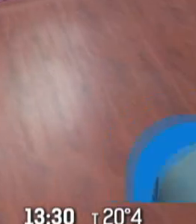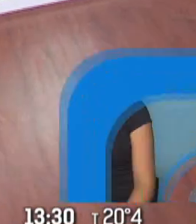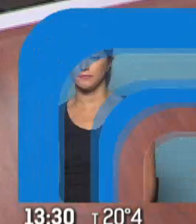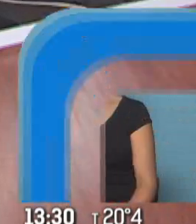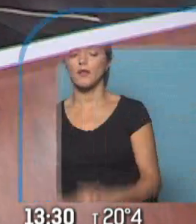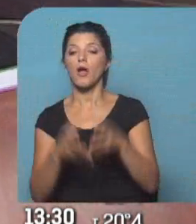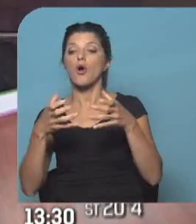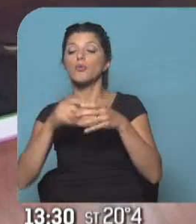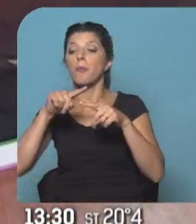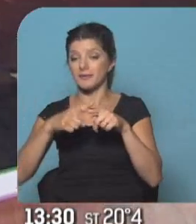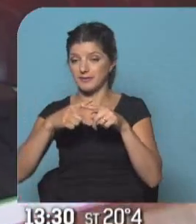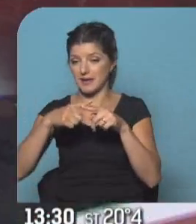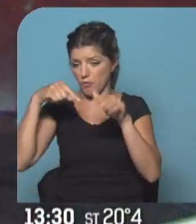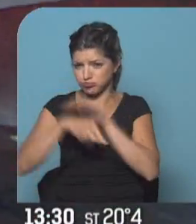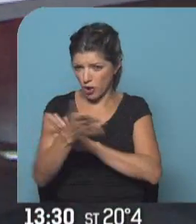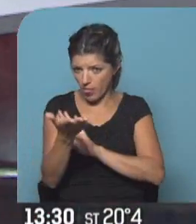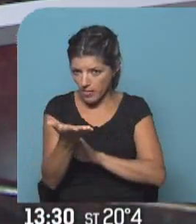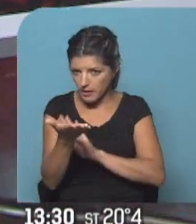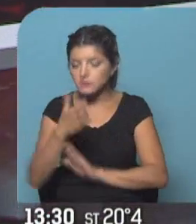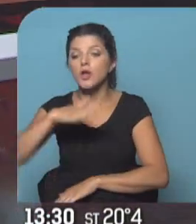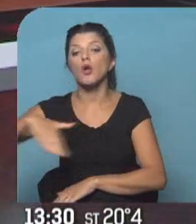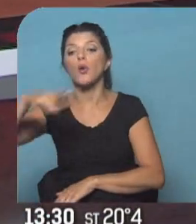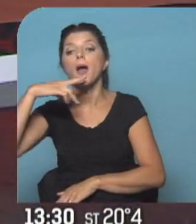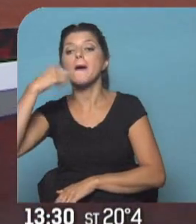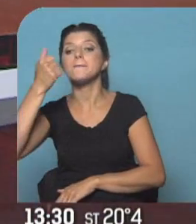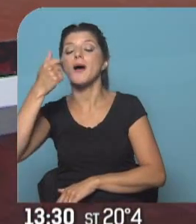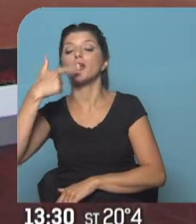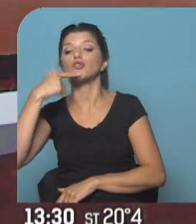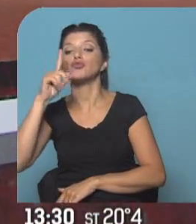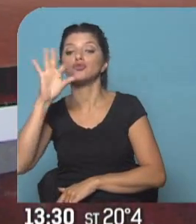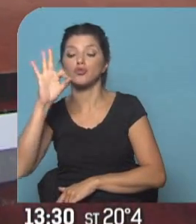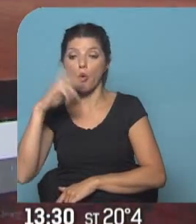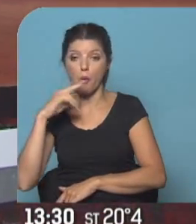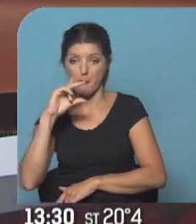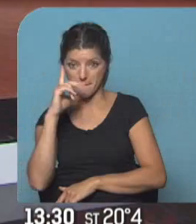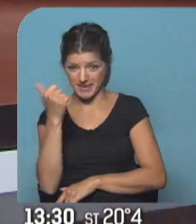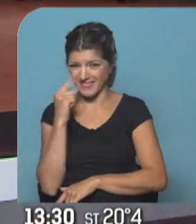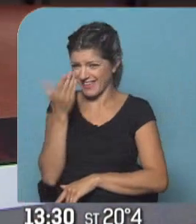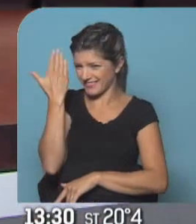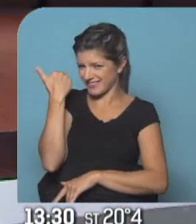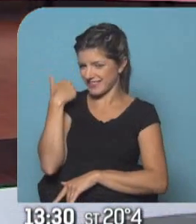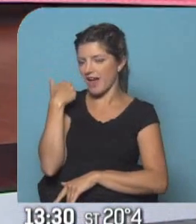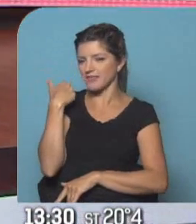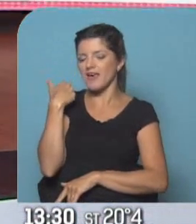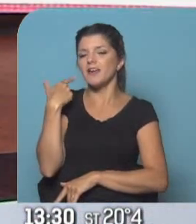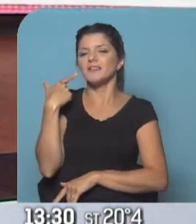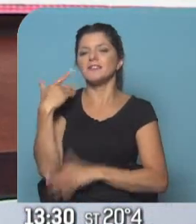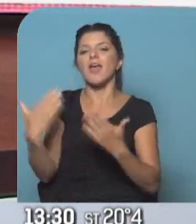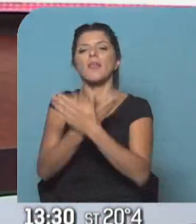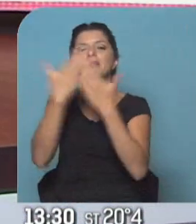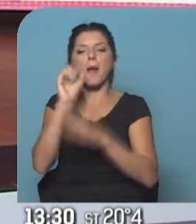Grupos de ultraderecha poblaron las calles de Varsovia en los otros días, justamente cuando se celebraba una fecha patria, que es la de la recuperación